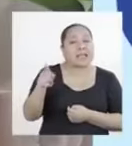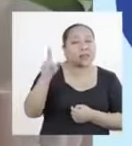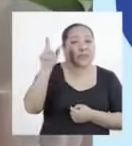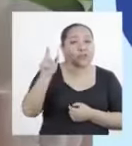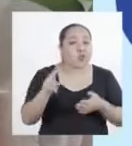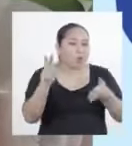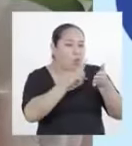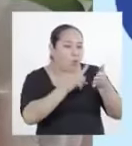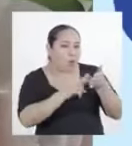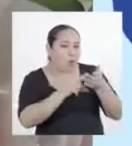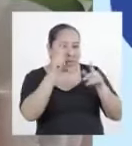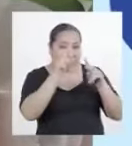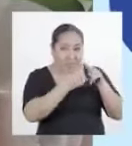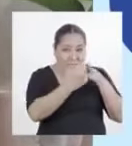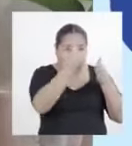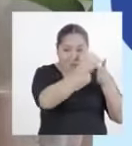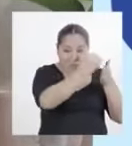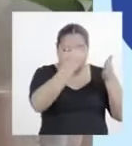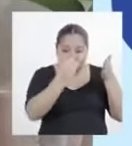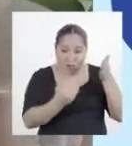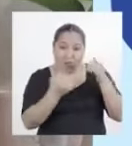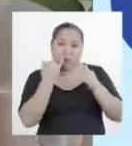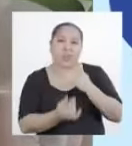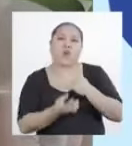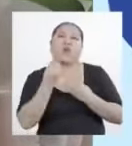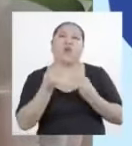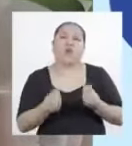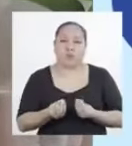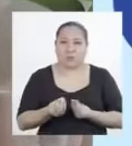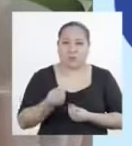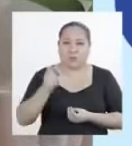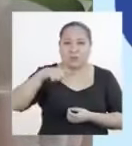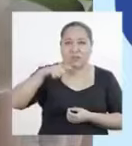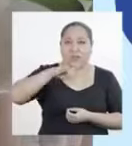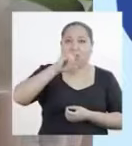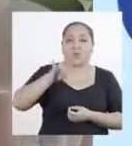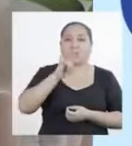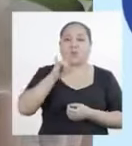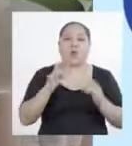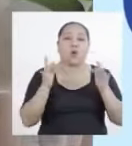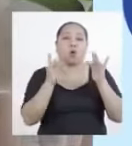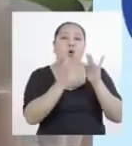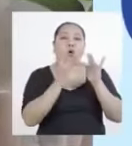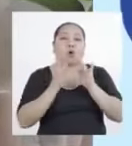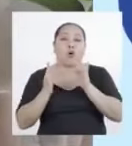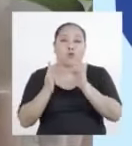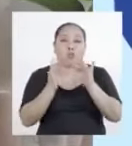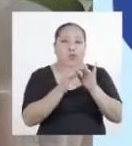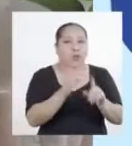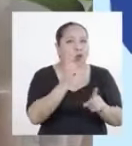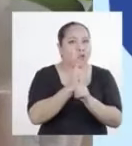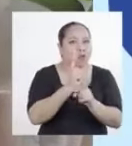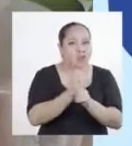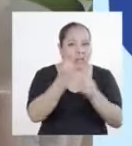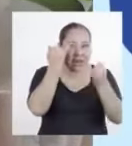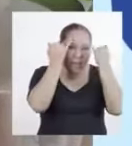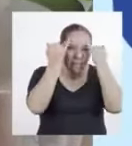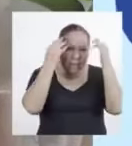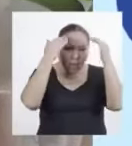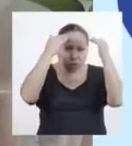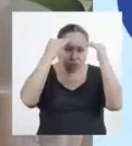lograr que el lector siga leyendo de comienzo a fin Y para eso hay que usar los conectores correctos